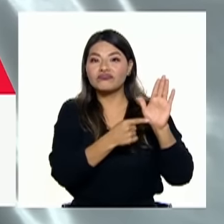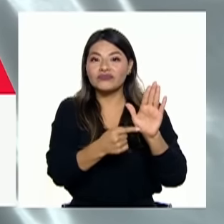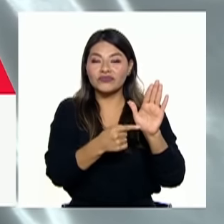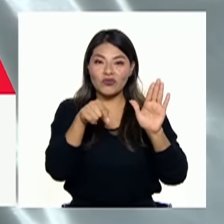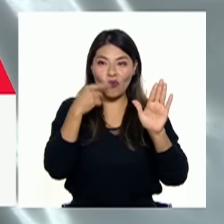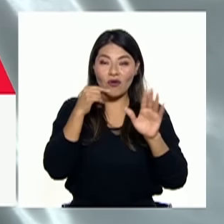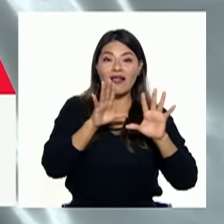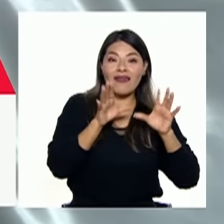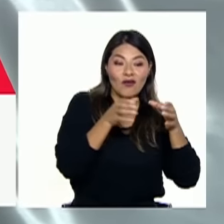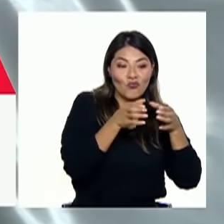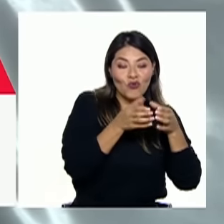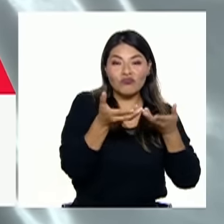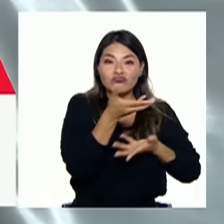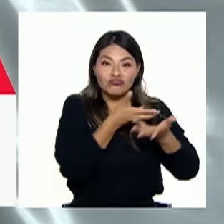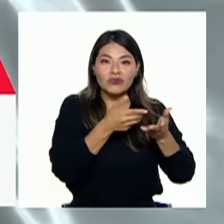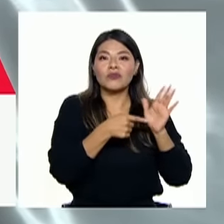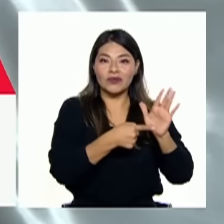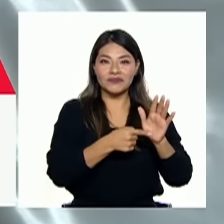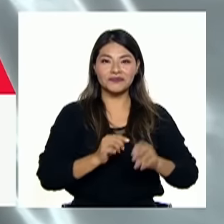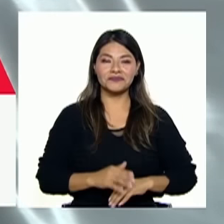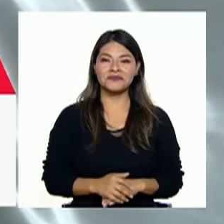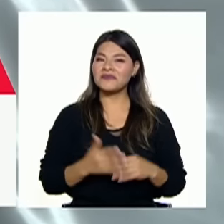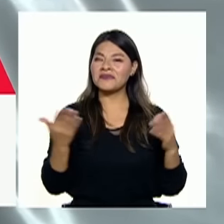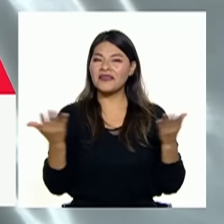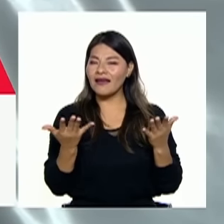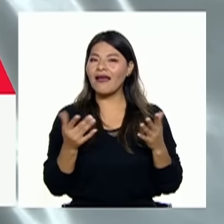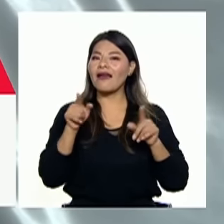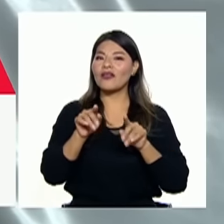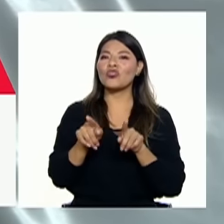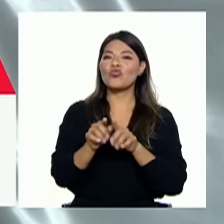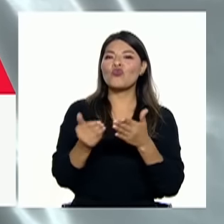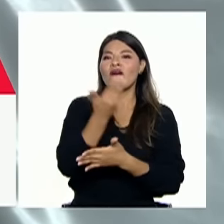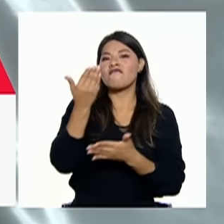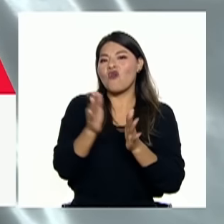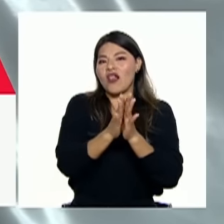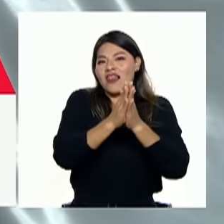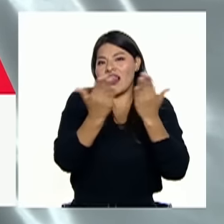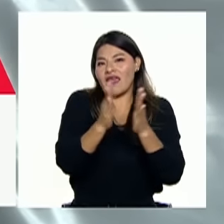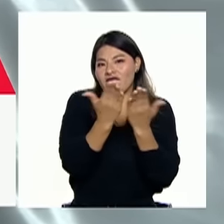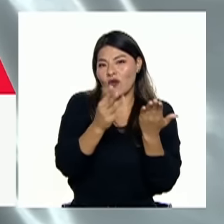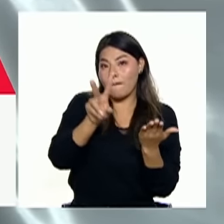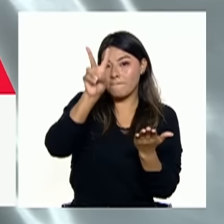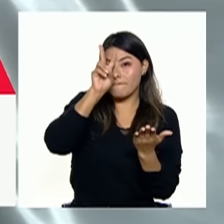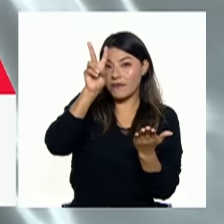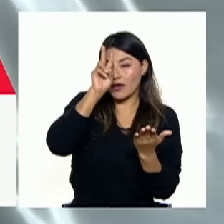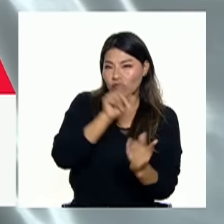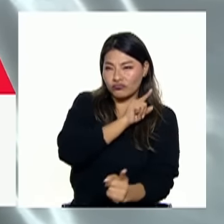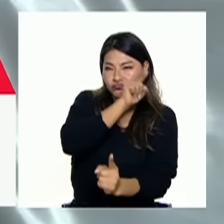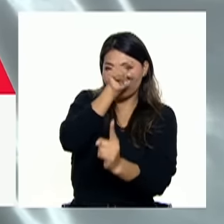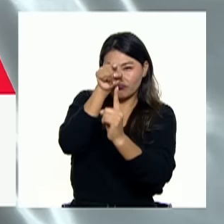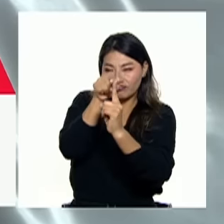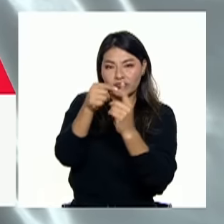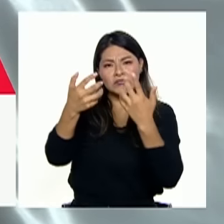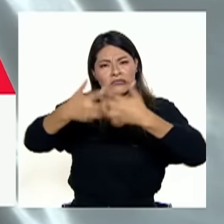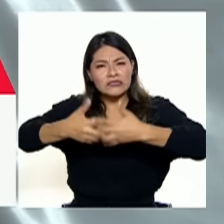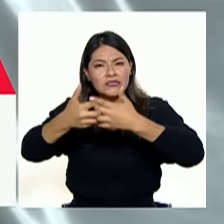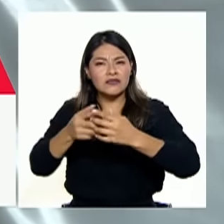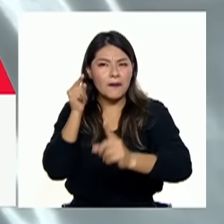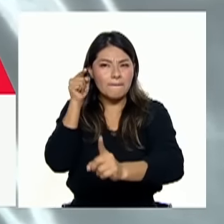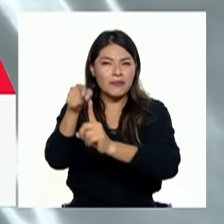en este mismo escenario. Me refiero al nuevo libro, Perú Industria al 2050, que ha